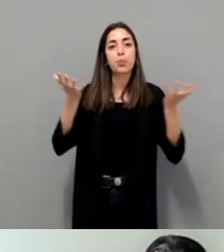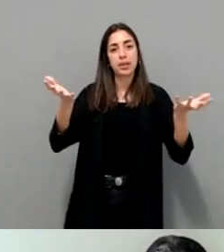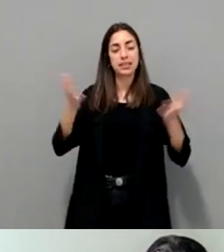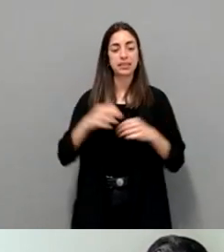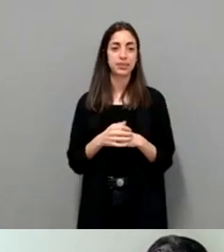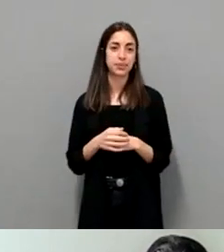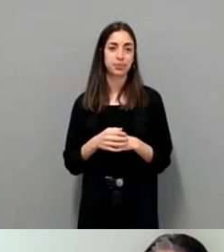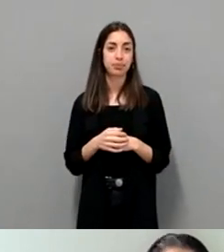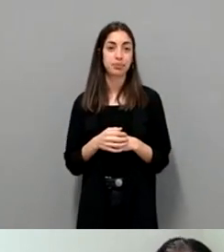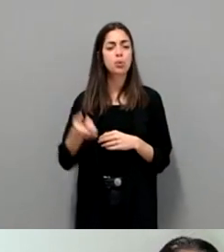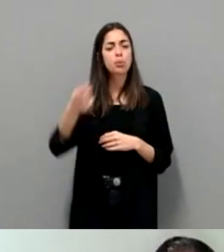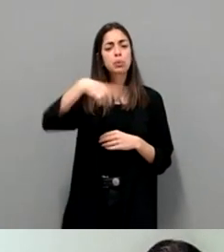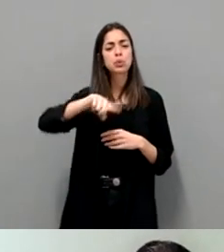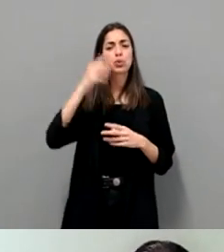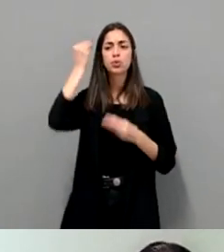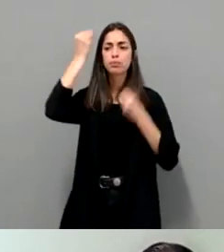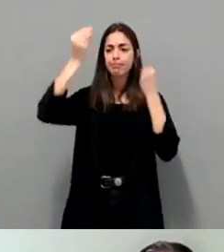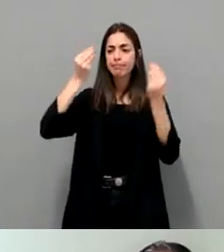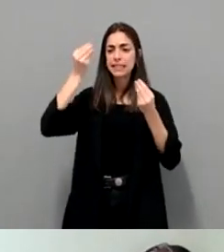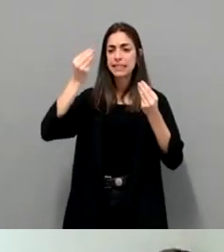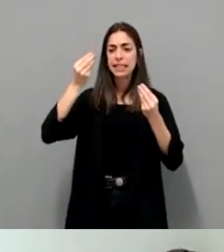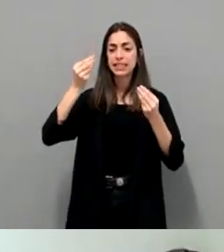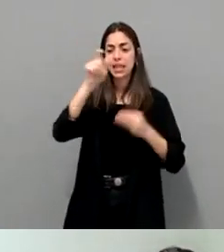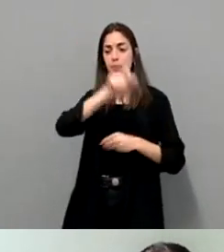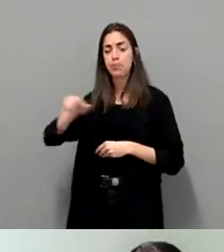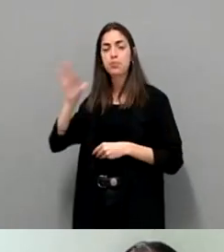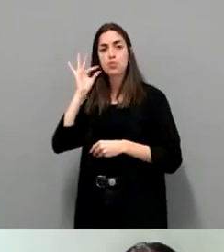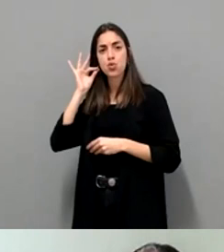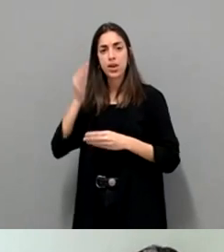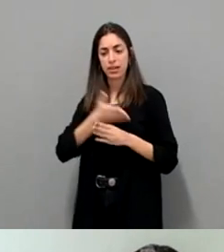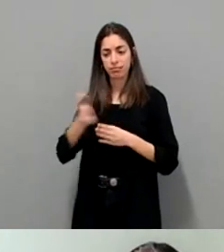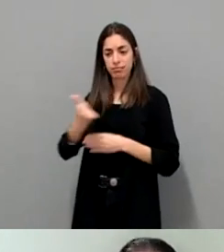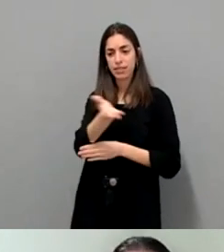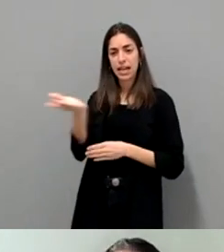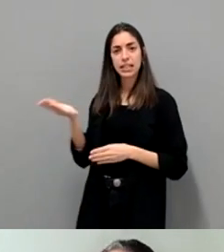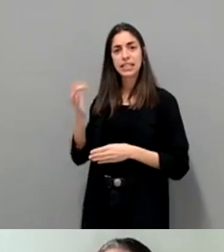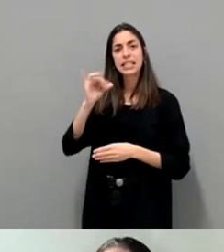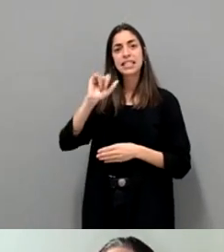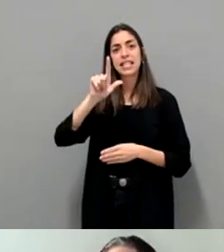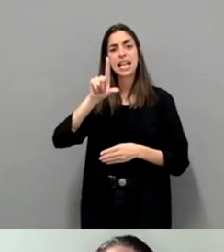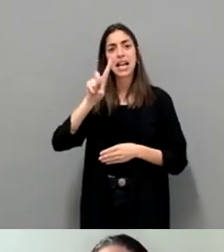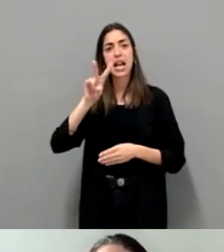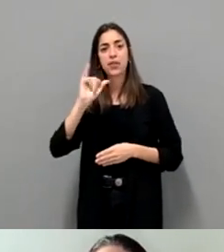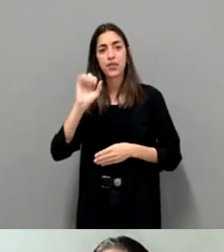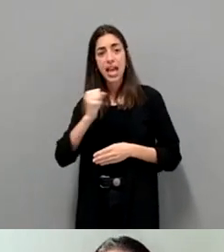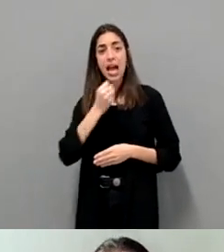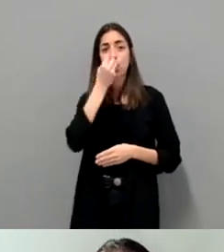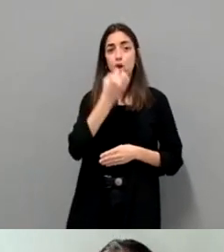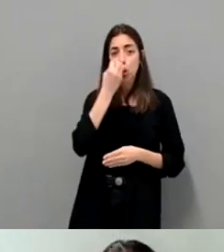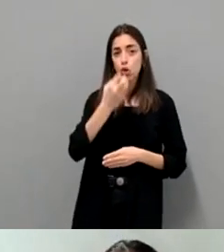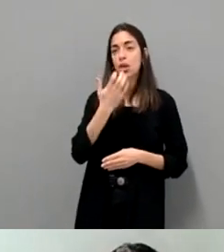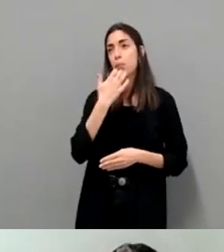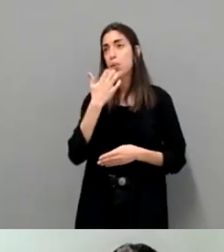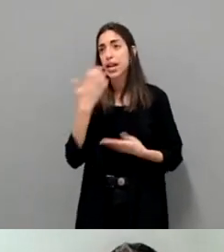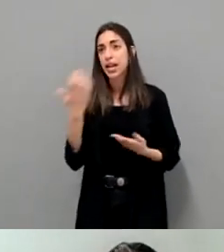¿Dónde creéis el resto de las mujeres, Silvia, Rosa, por ejemplo, que están las